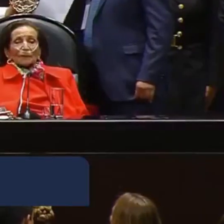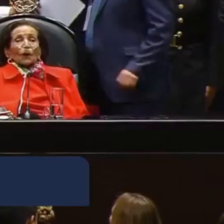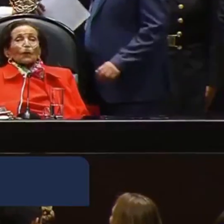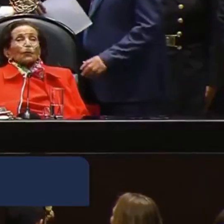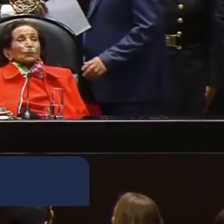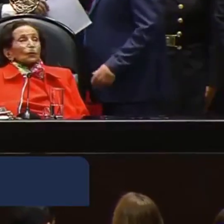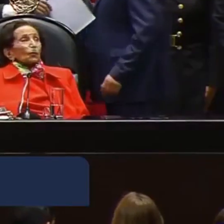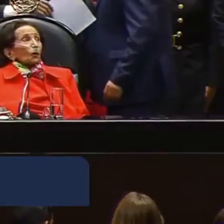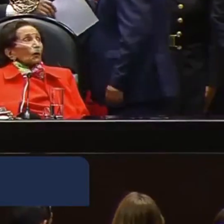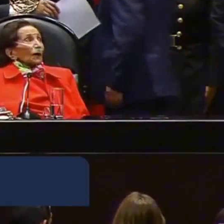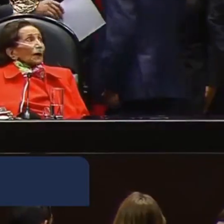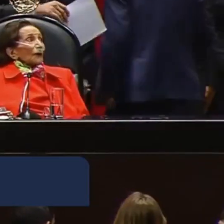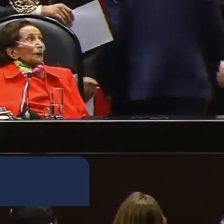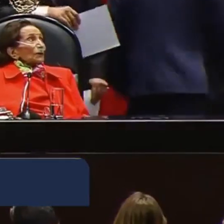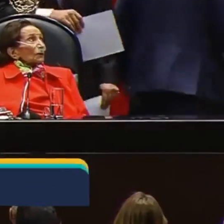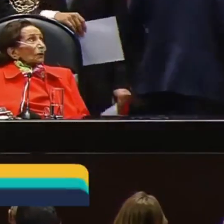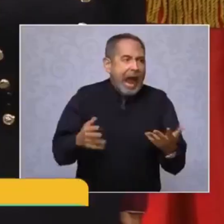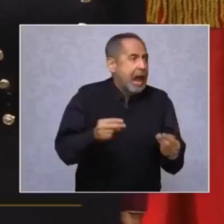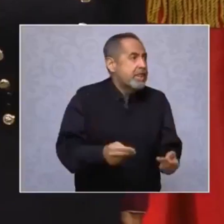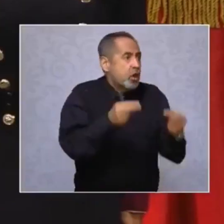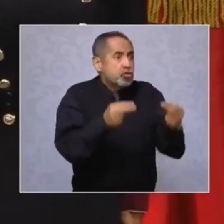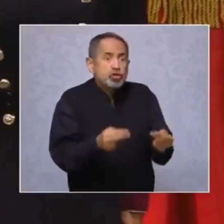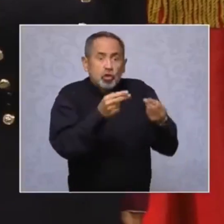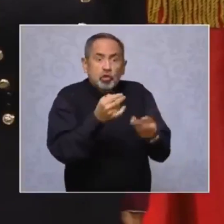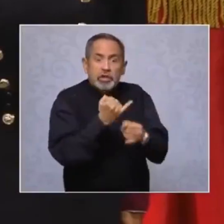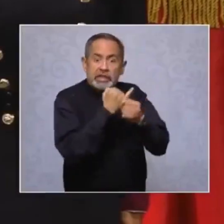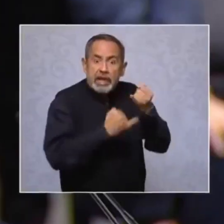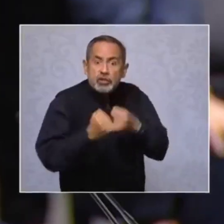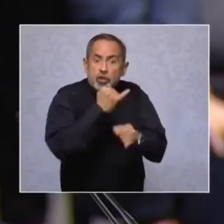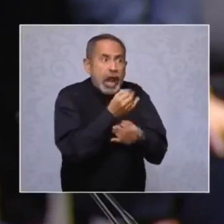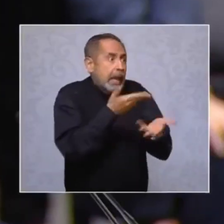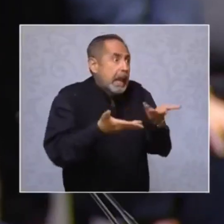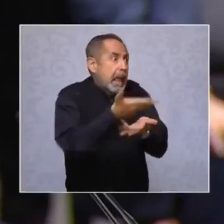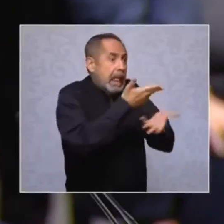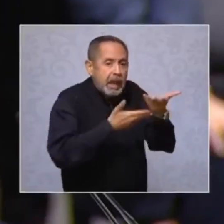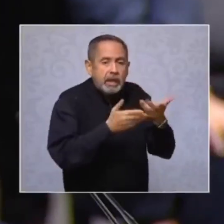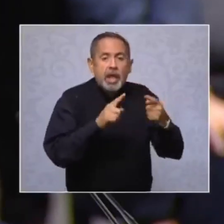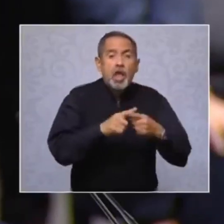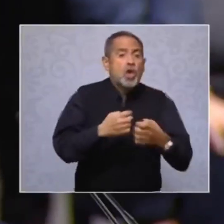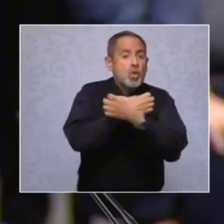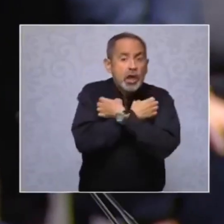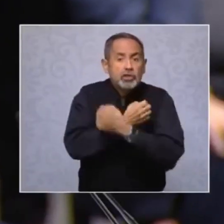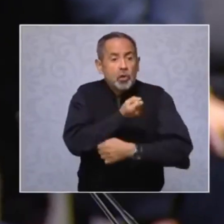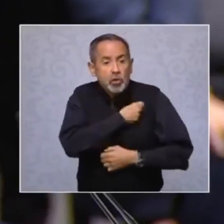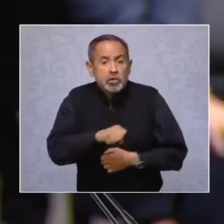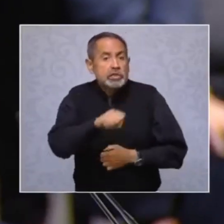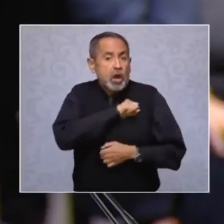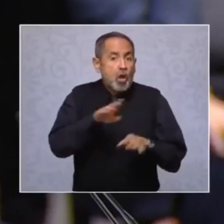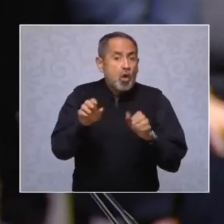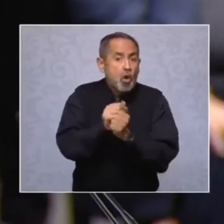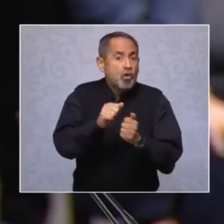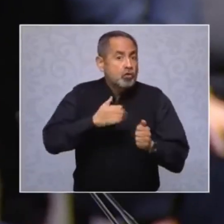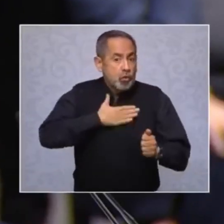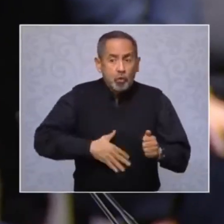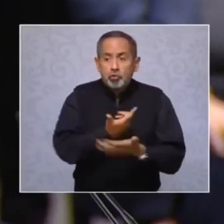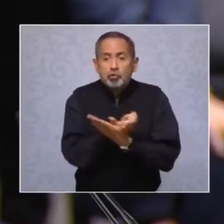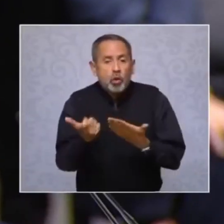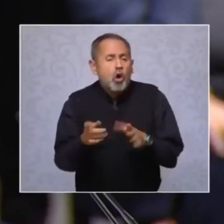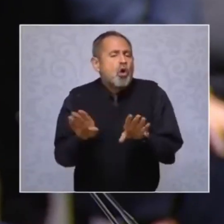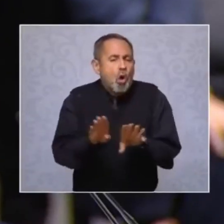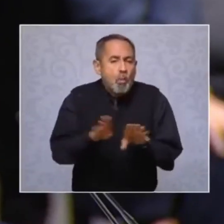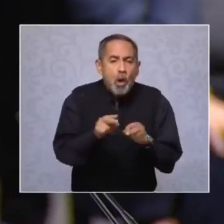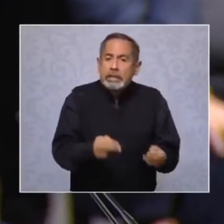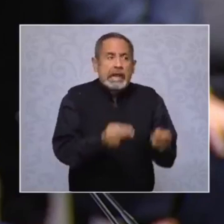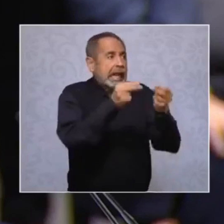Obrador, llamándolo humanismo mexicano. Que la educación, la salud, la vivienda y el salario justo eran mercancías y